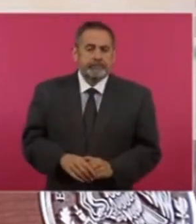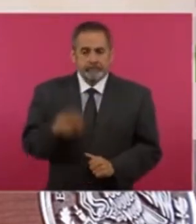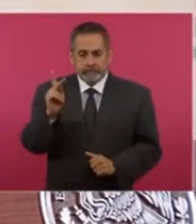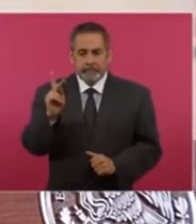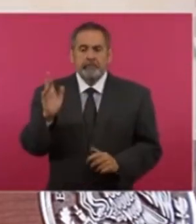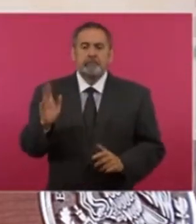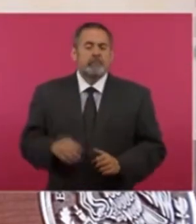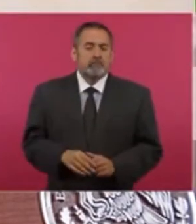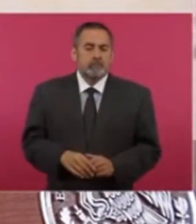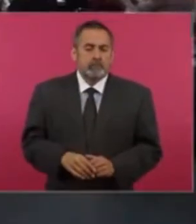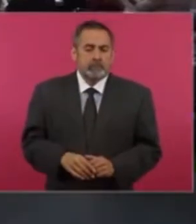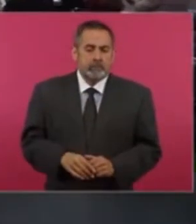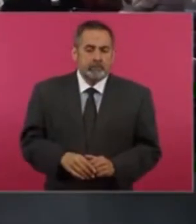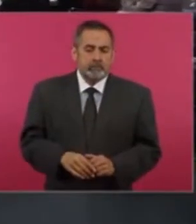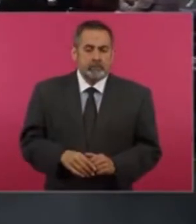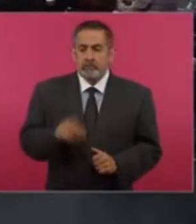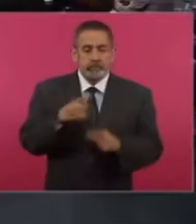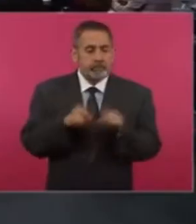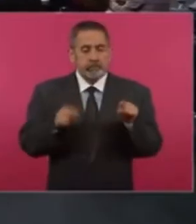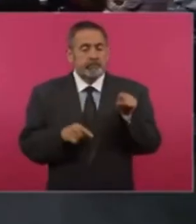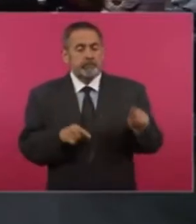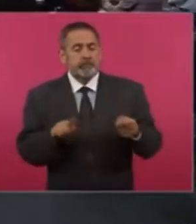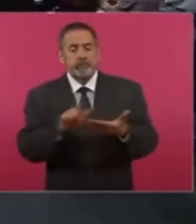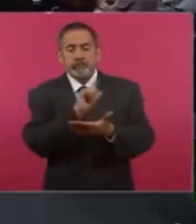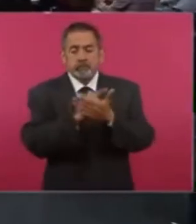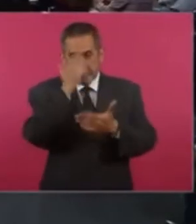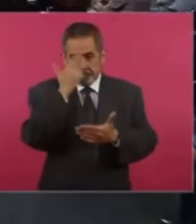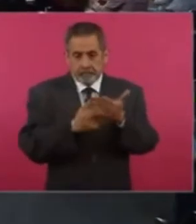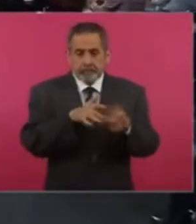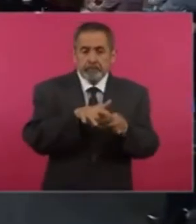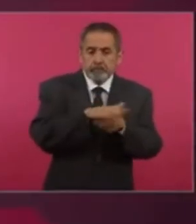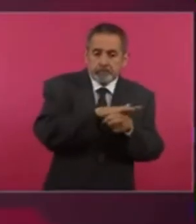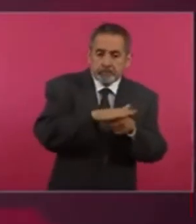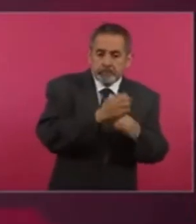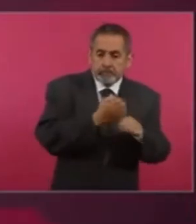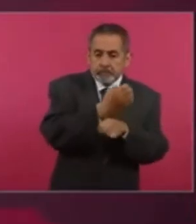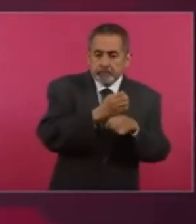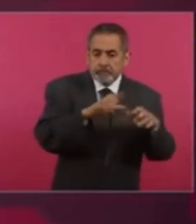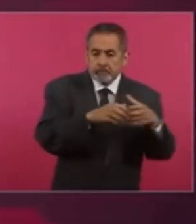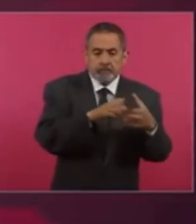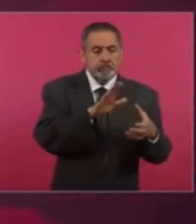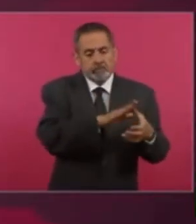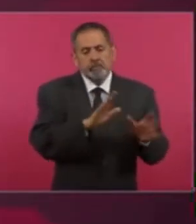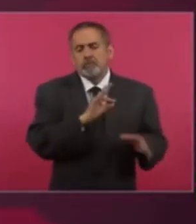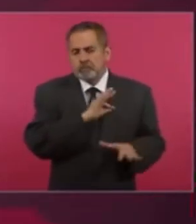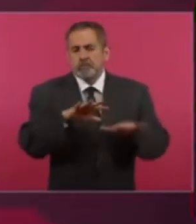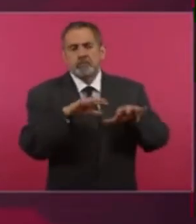pero este es un delito del fuero común.